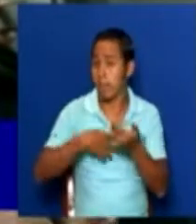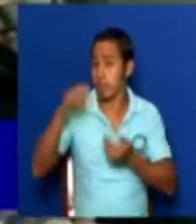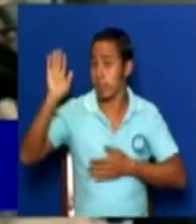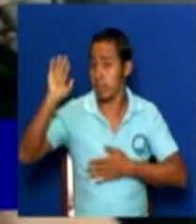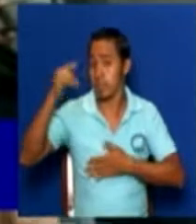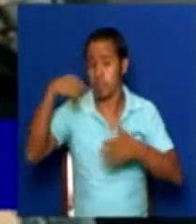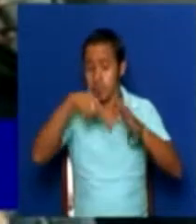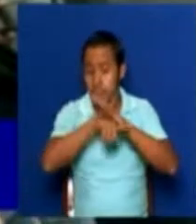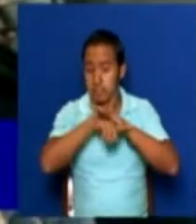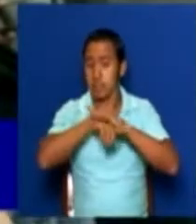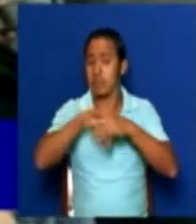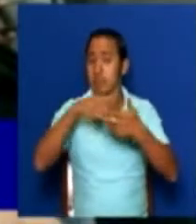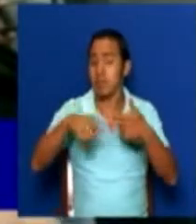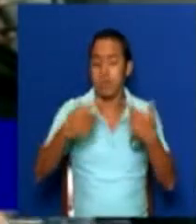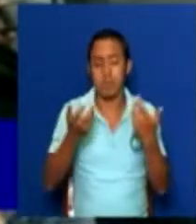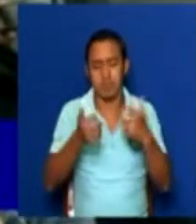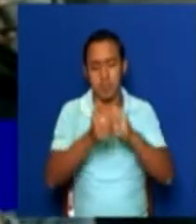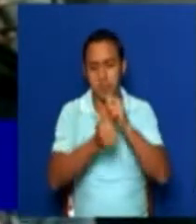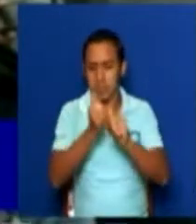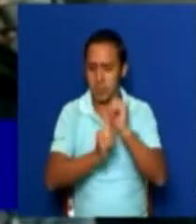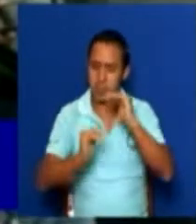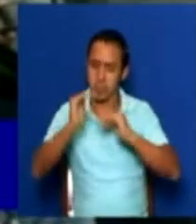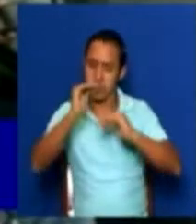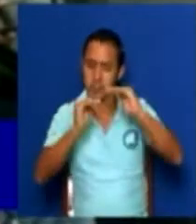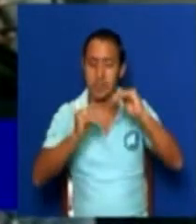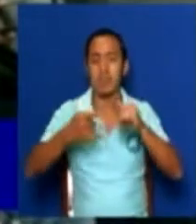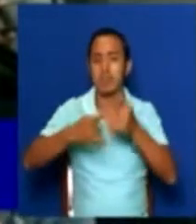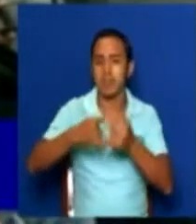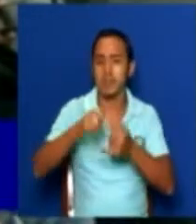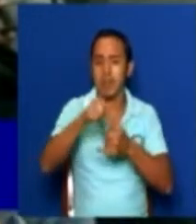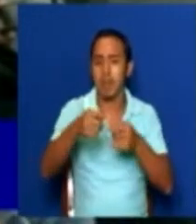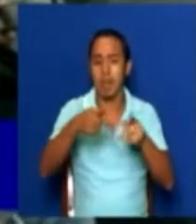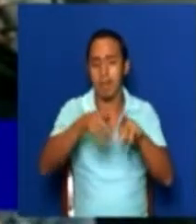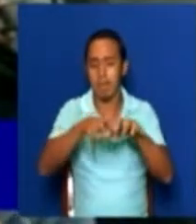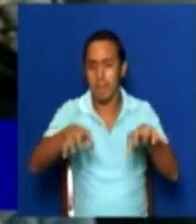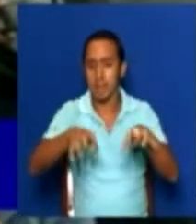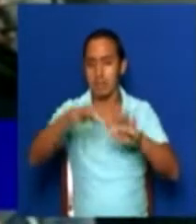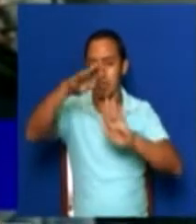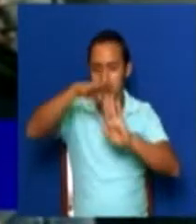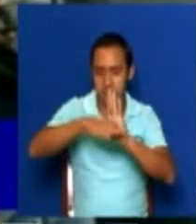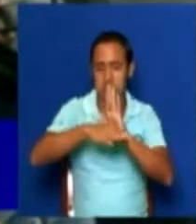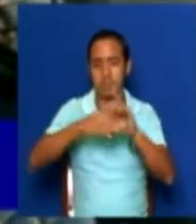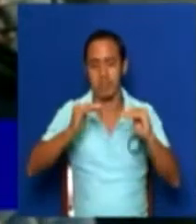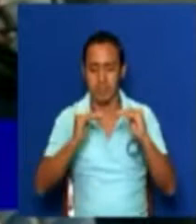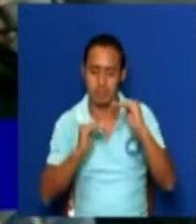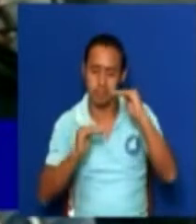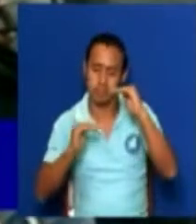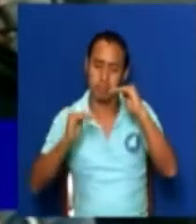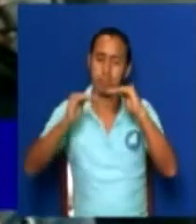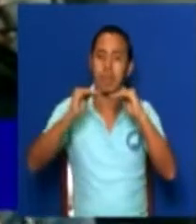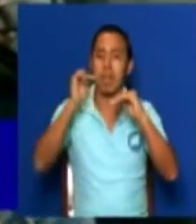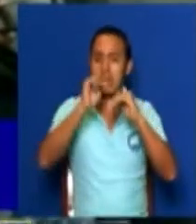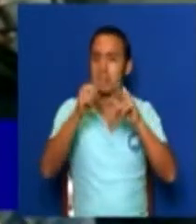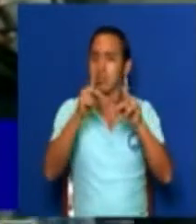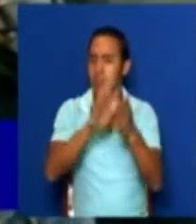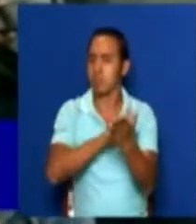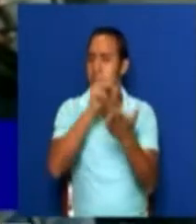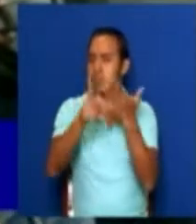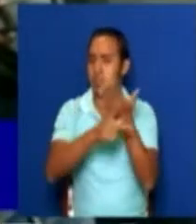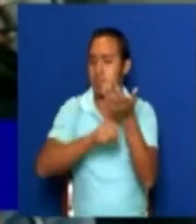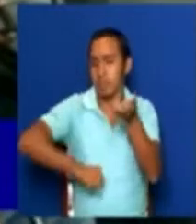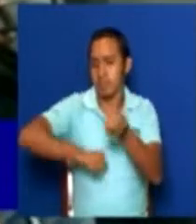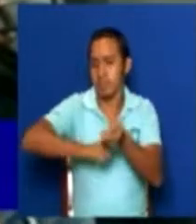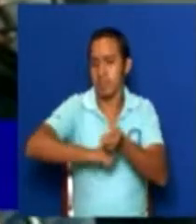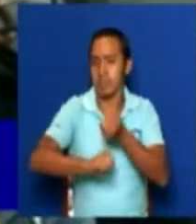a las brechas de género y que se ven reflejadas en un plan de disminución de brechas en las empresas. Este es todo un programa que con el apoyo de